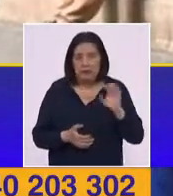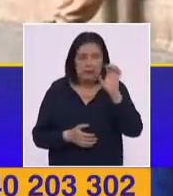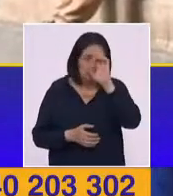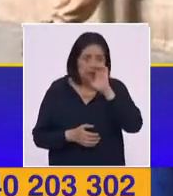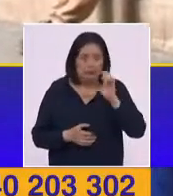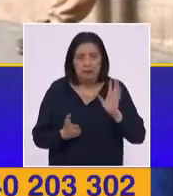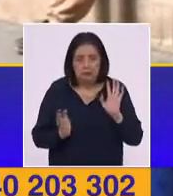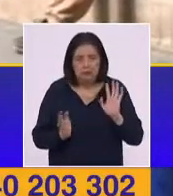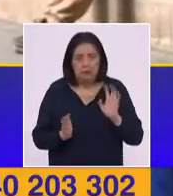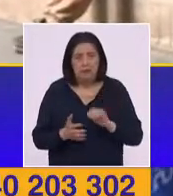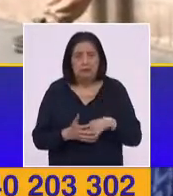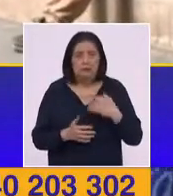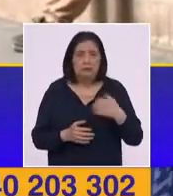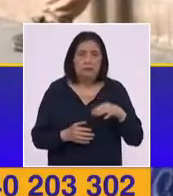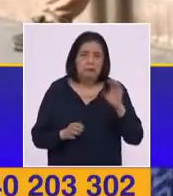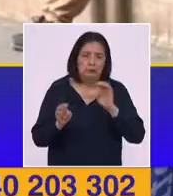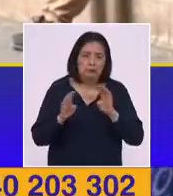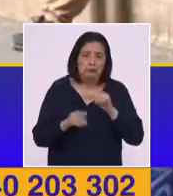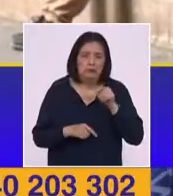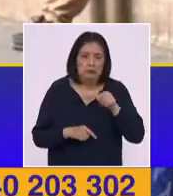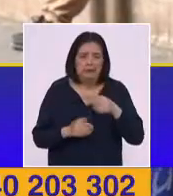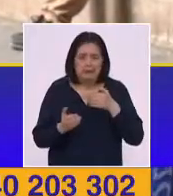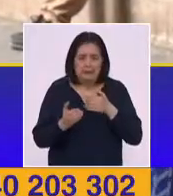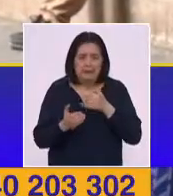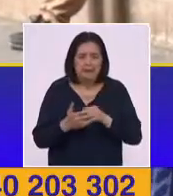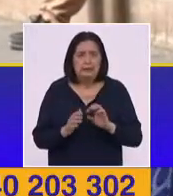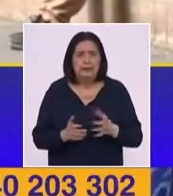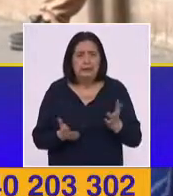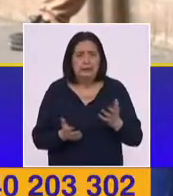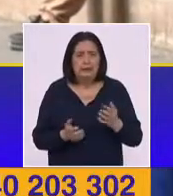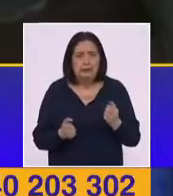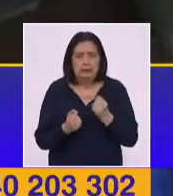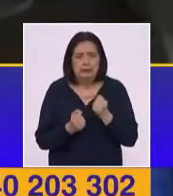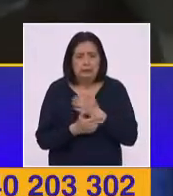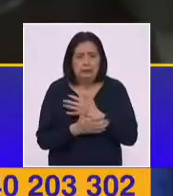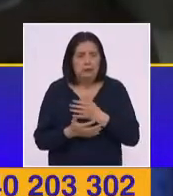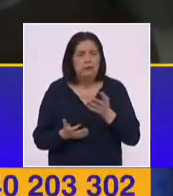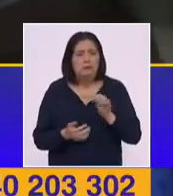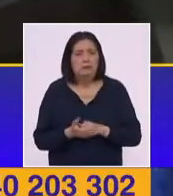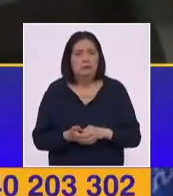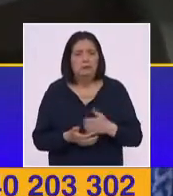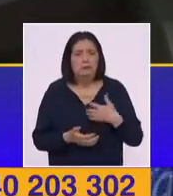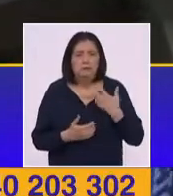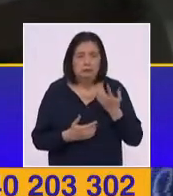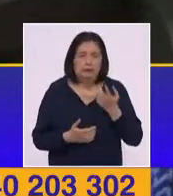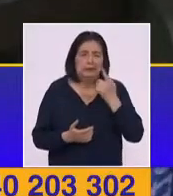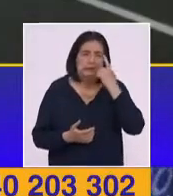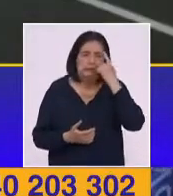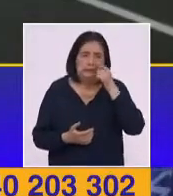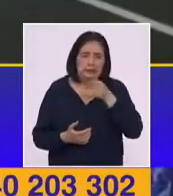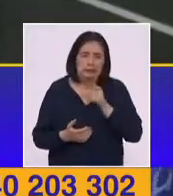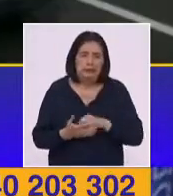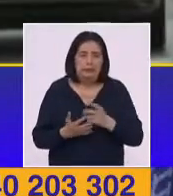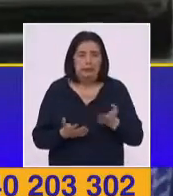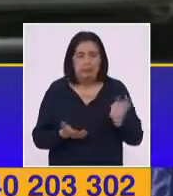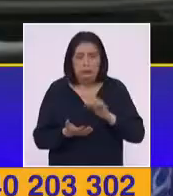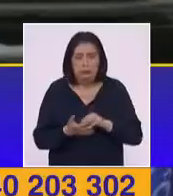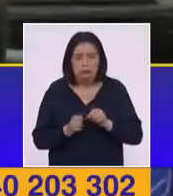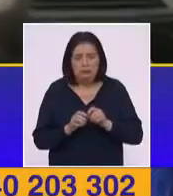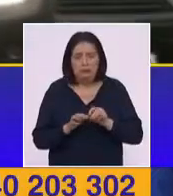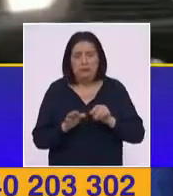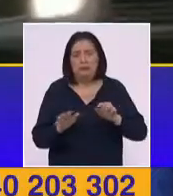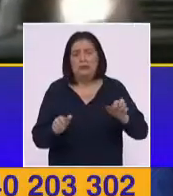es particularmente alarmante porque ellos ya están a puertas de la llegada del invierno. Entonces puede coincidir este repunte de